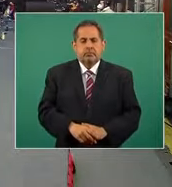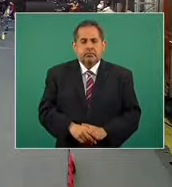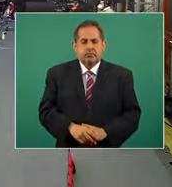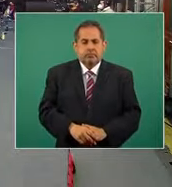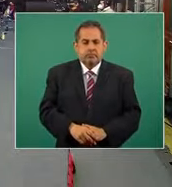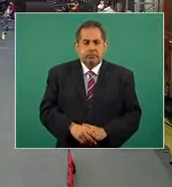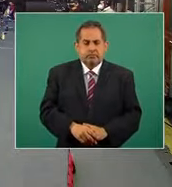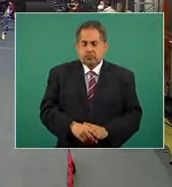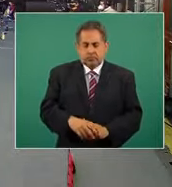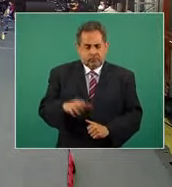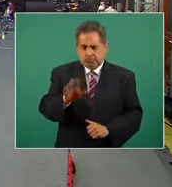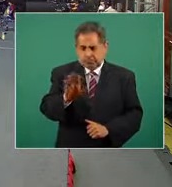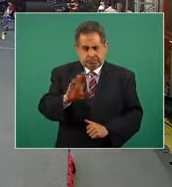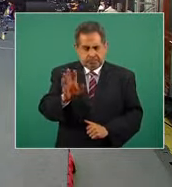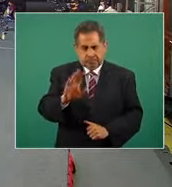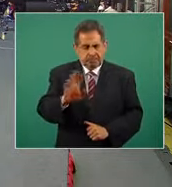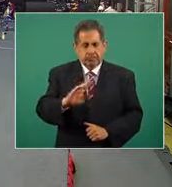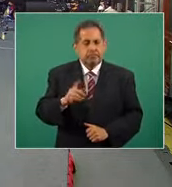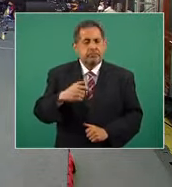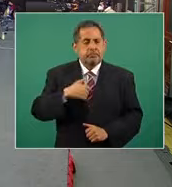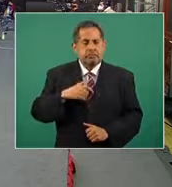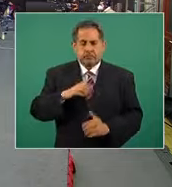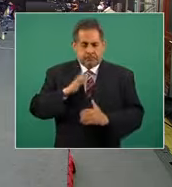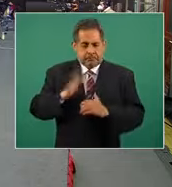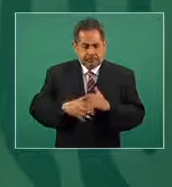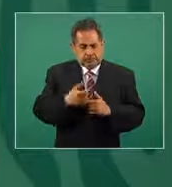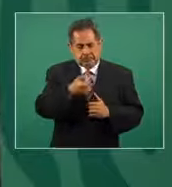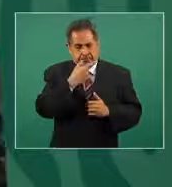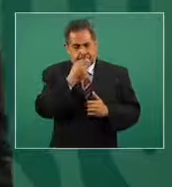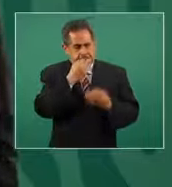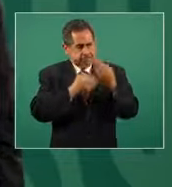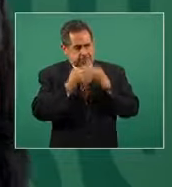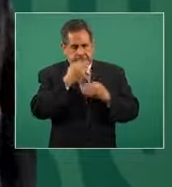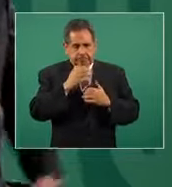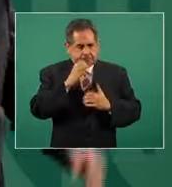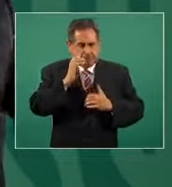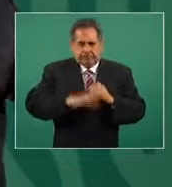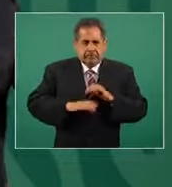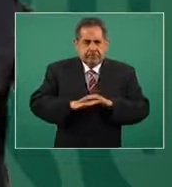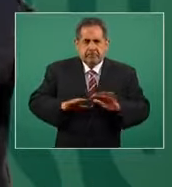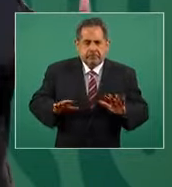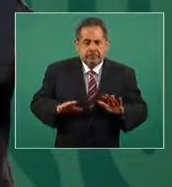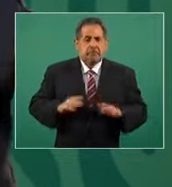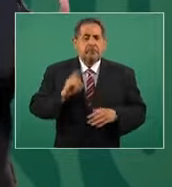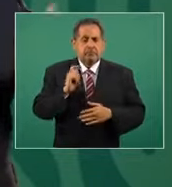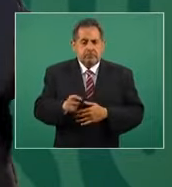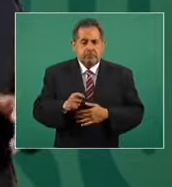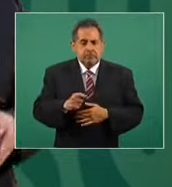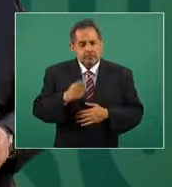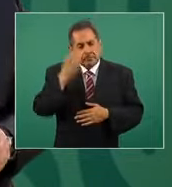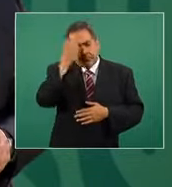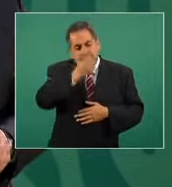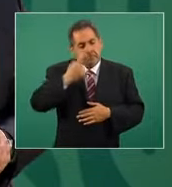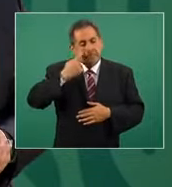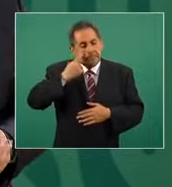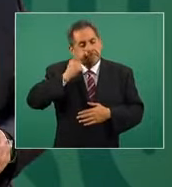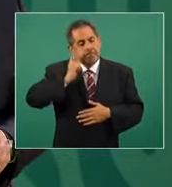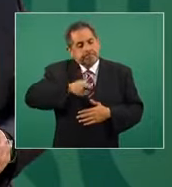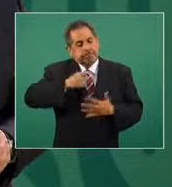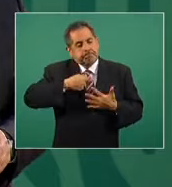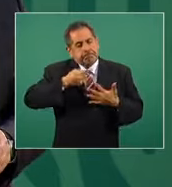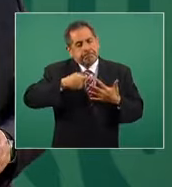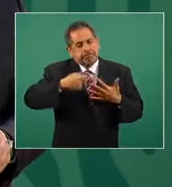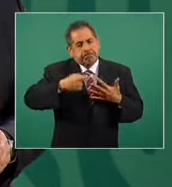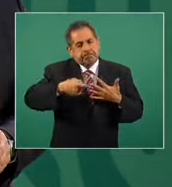No, ya terminé el tratamiento. Nada más es la observación con